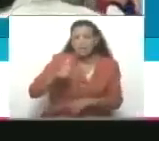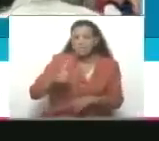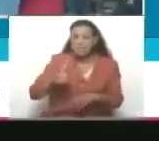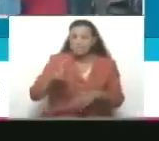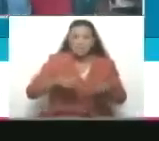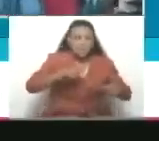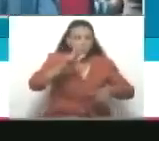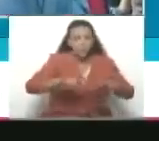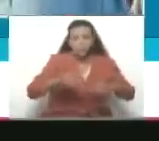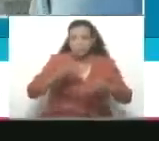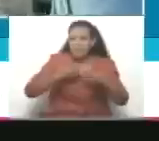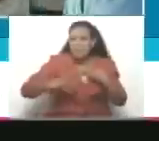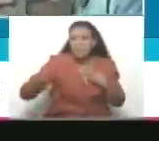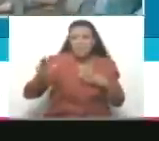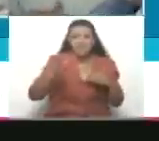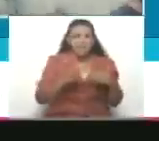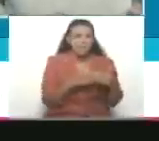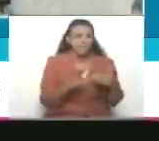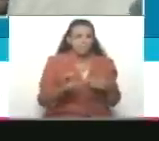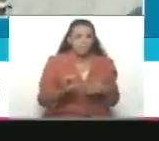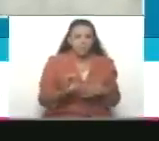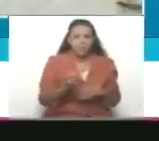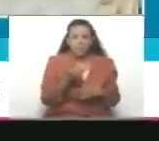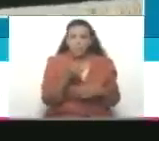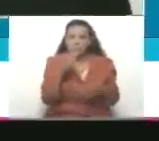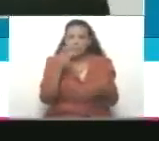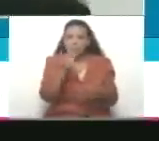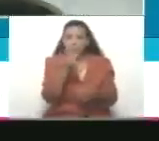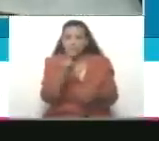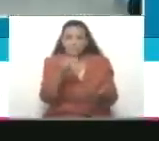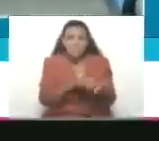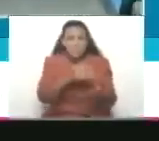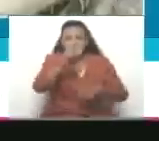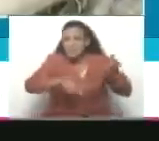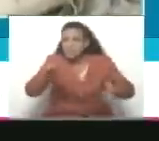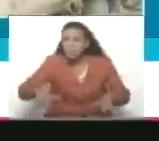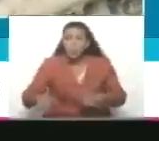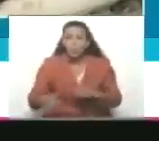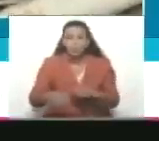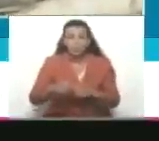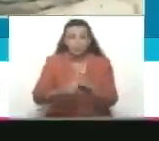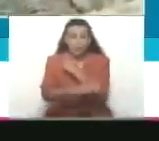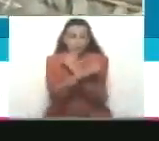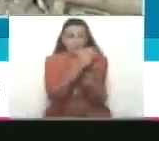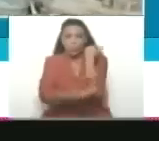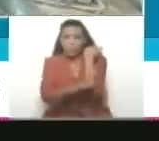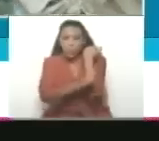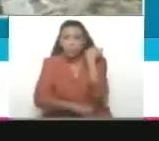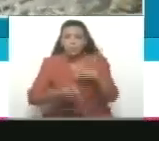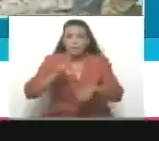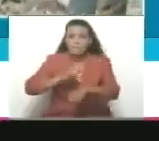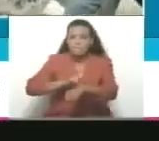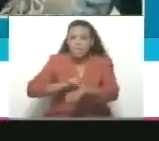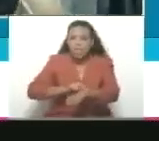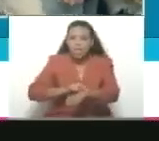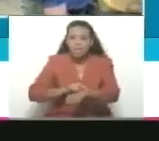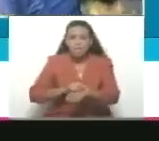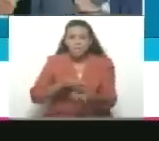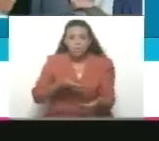bomberos decenas de personal de Protección Civil H médicos